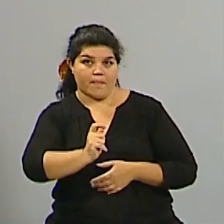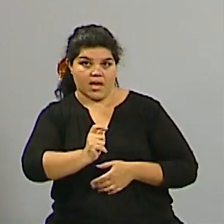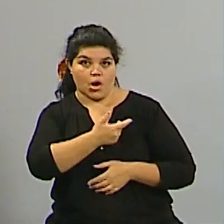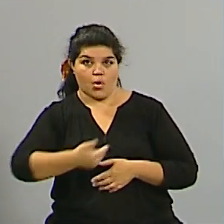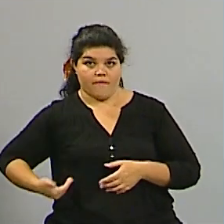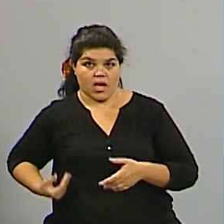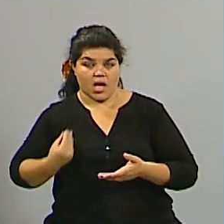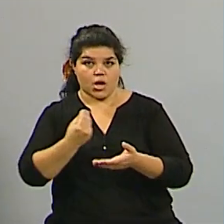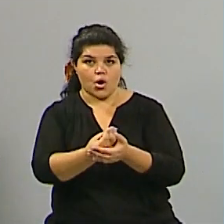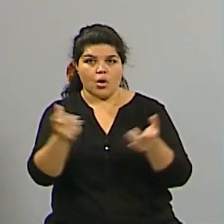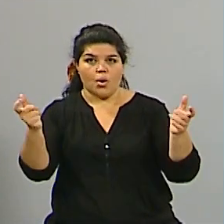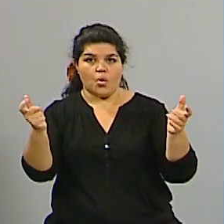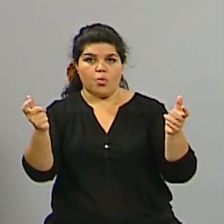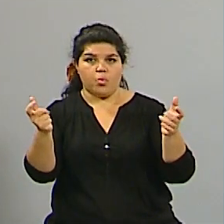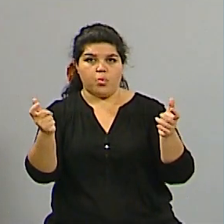a un